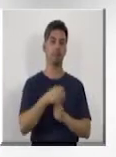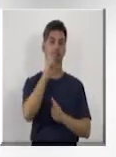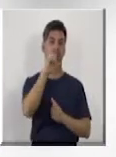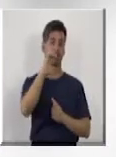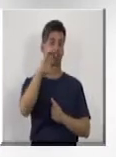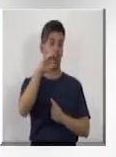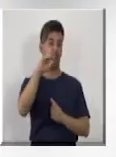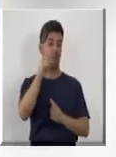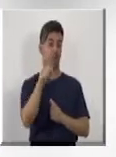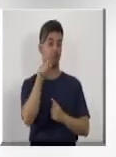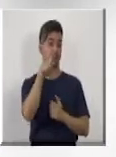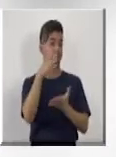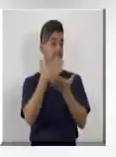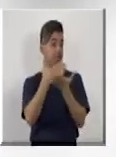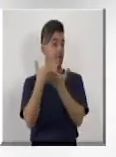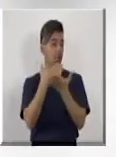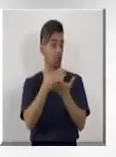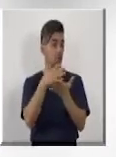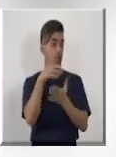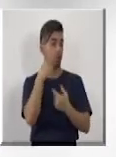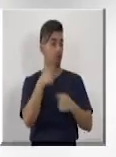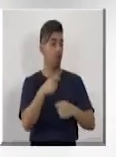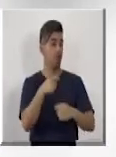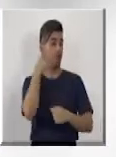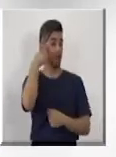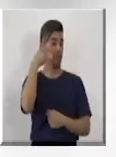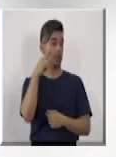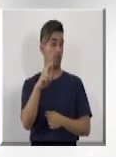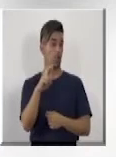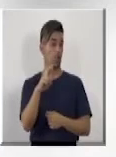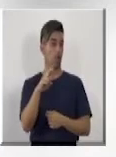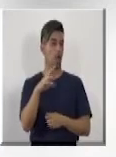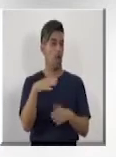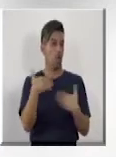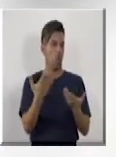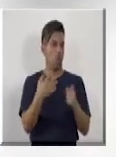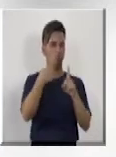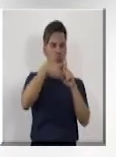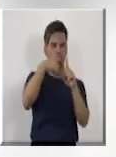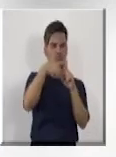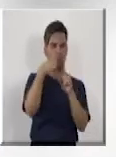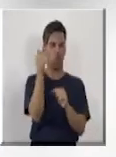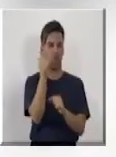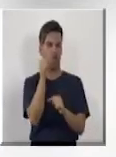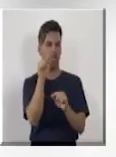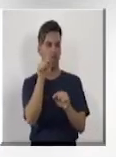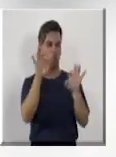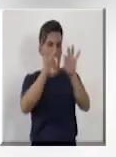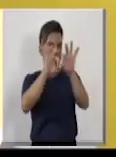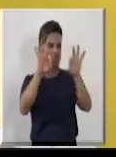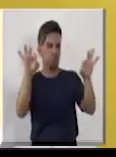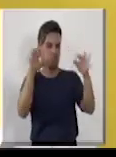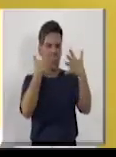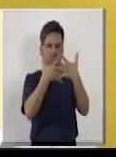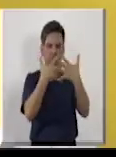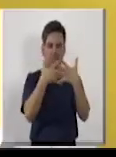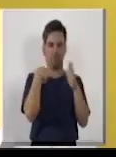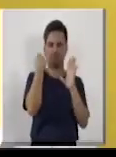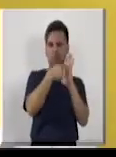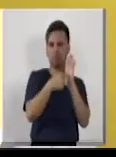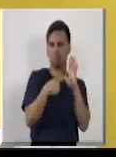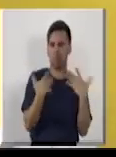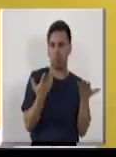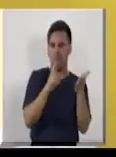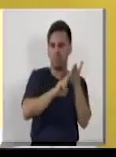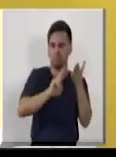escribir, ustedes estudiaron y deben de recordar cuál va a ser la carga que va a adquirir, en ese caso, esa varilla. ¿De acuerdo?